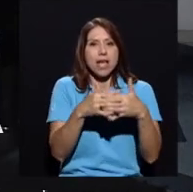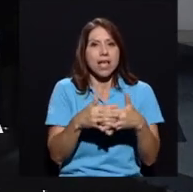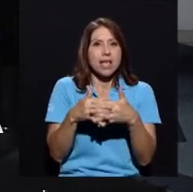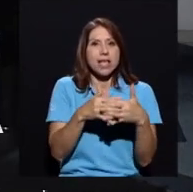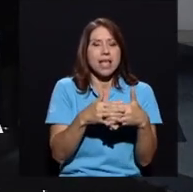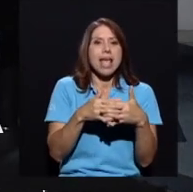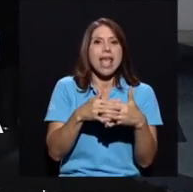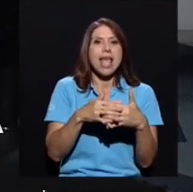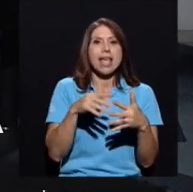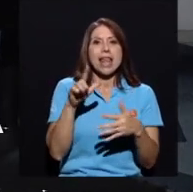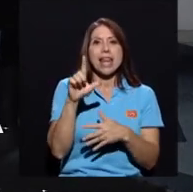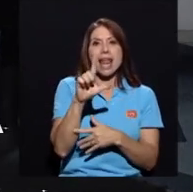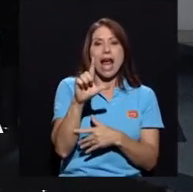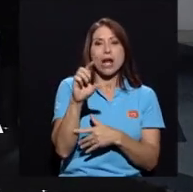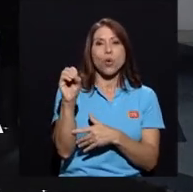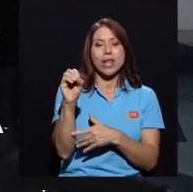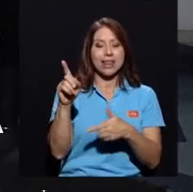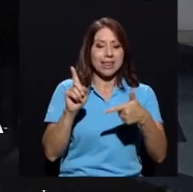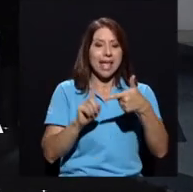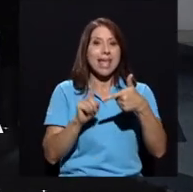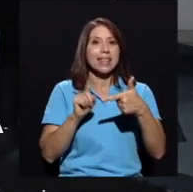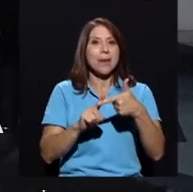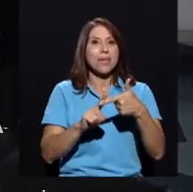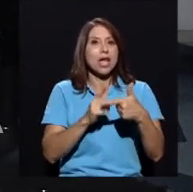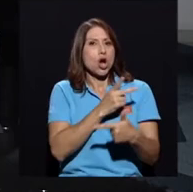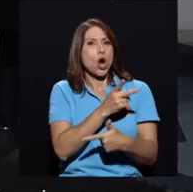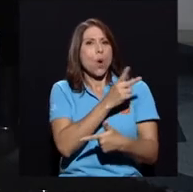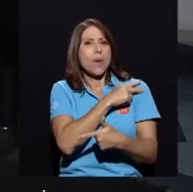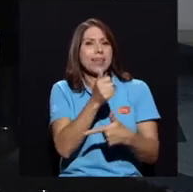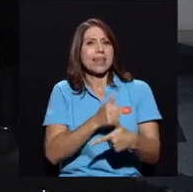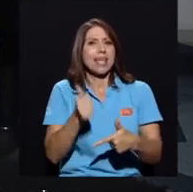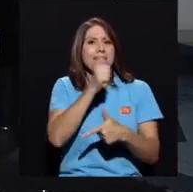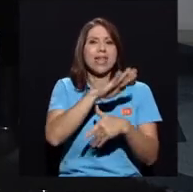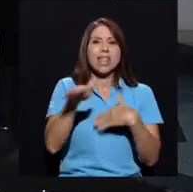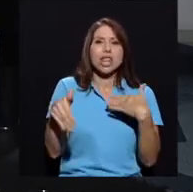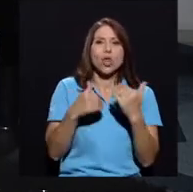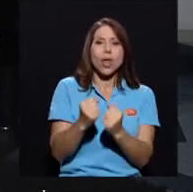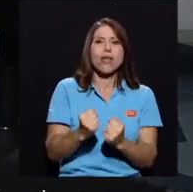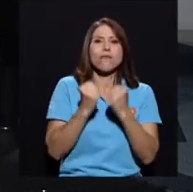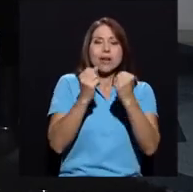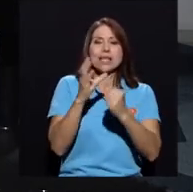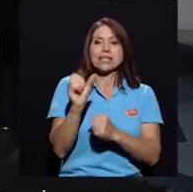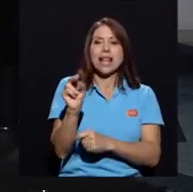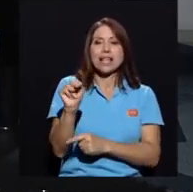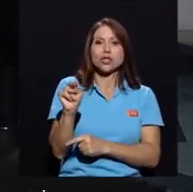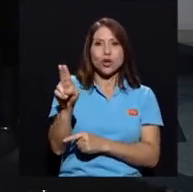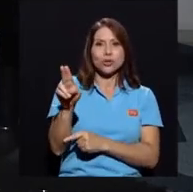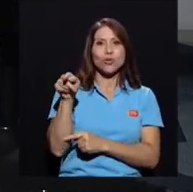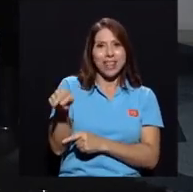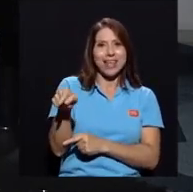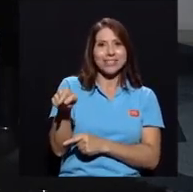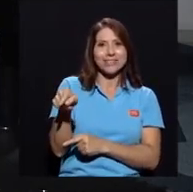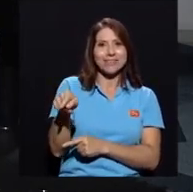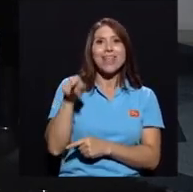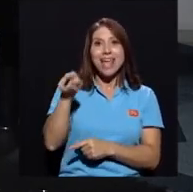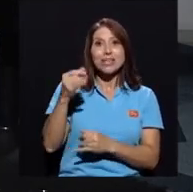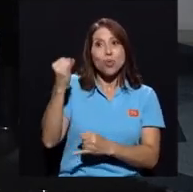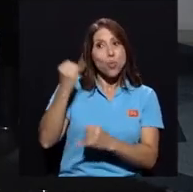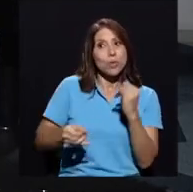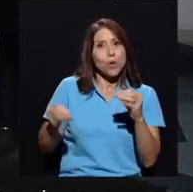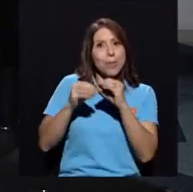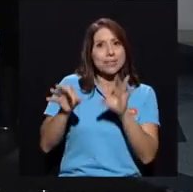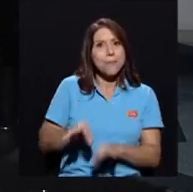Lejano Oriente y a la vez comandante en jefe de todas las fuerzas de Naciones Unidas, esto último obviamente el contingente norteamericano era más